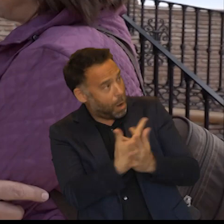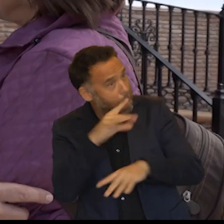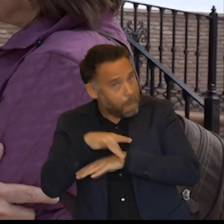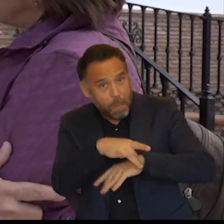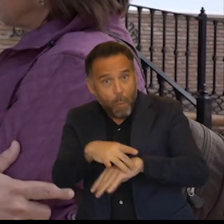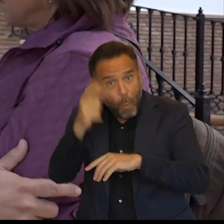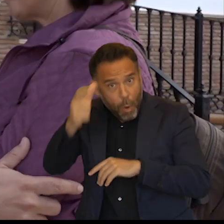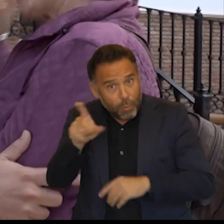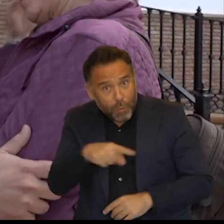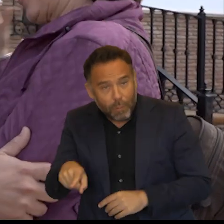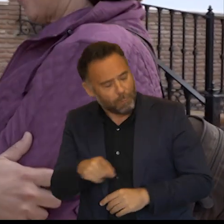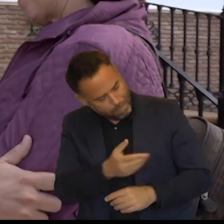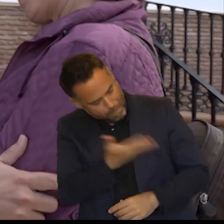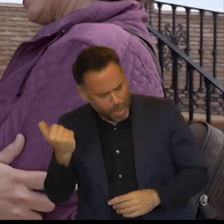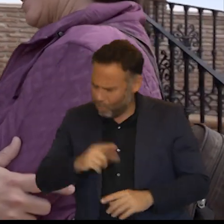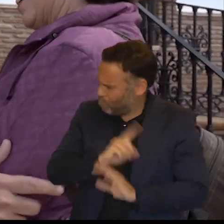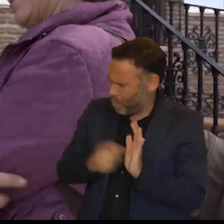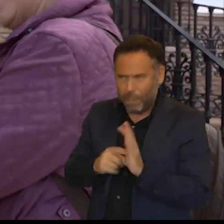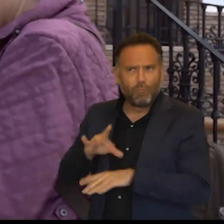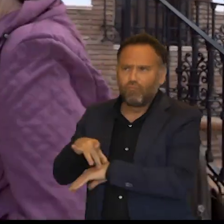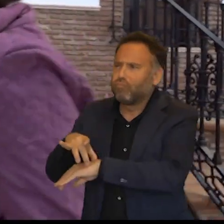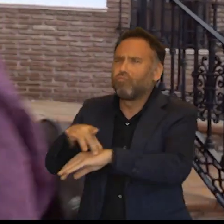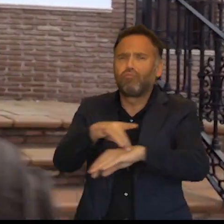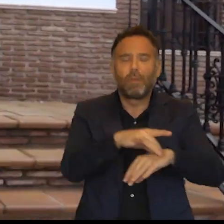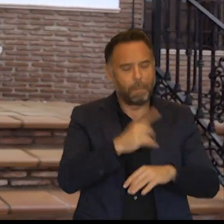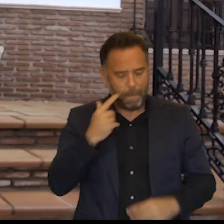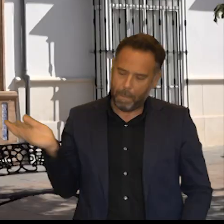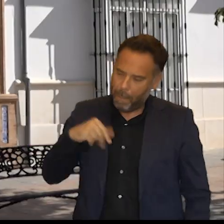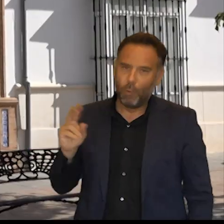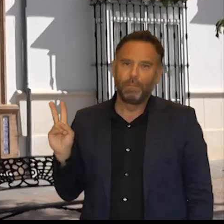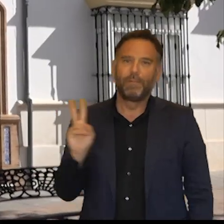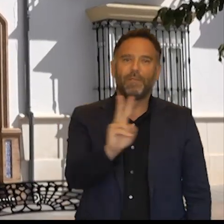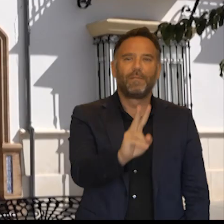entero, con todos los encantos que tiene. Perfecto, ¿vale? Vamos para allá. Muy bien, venga, vamos a visitarlo.